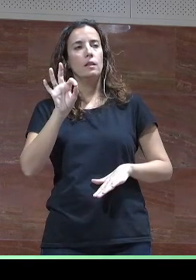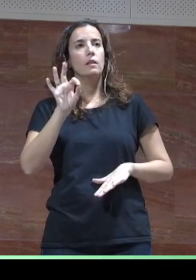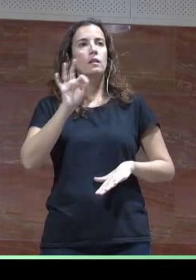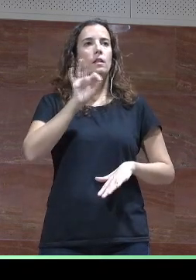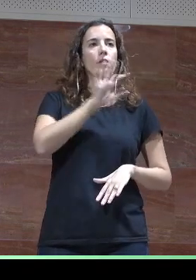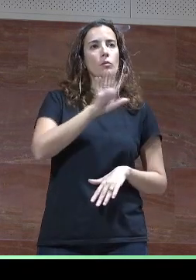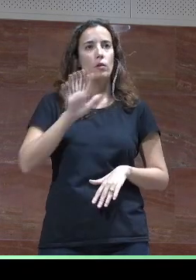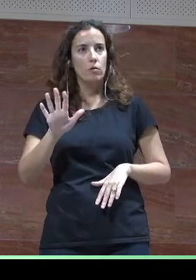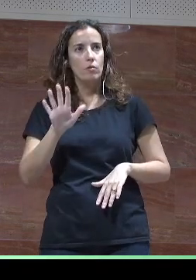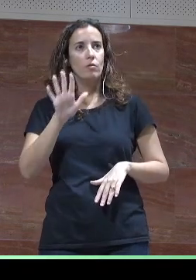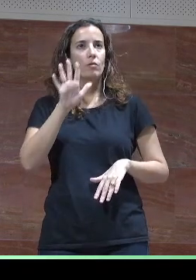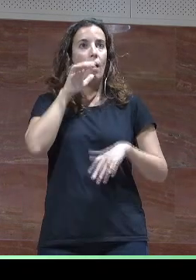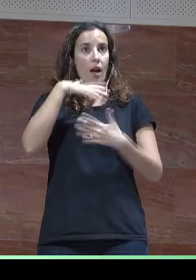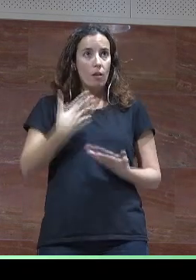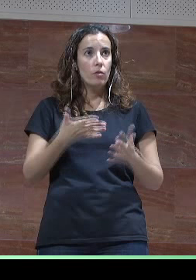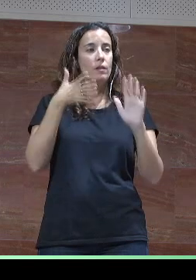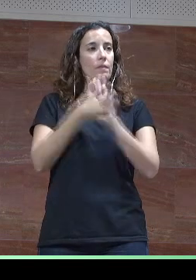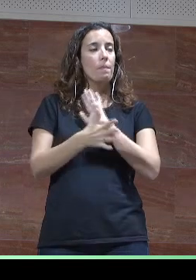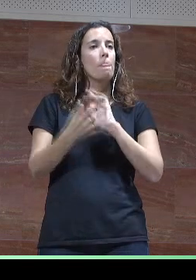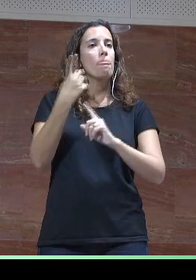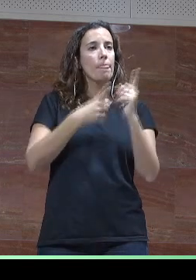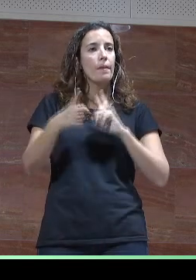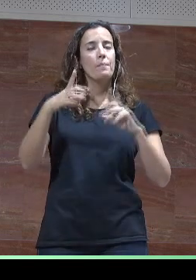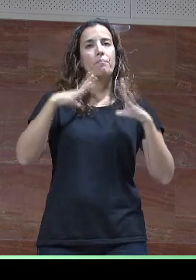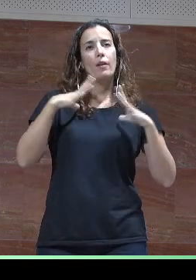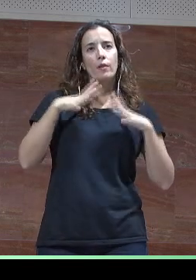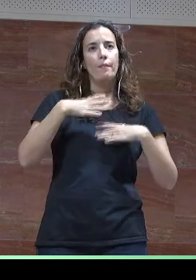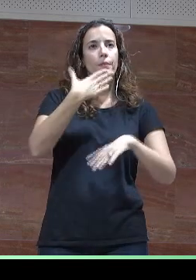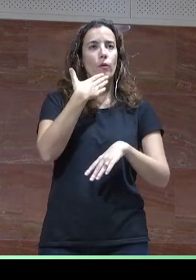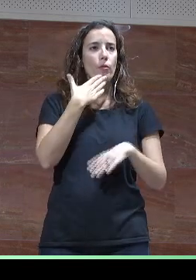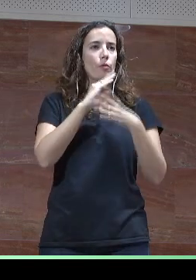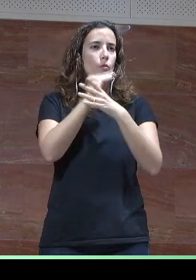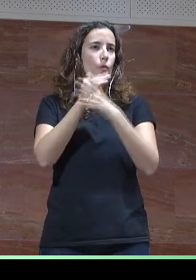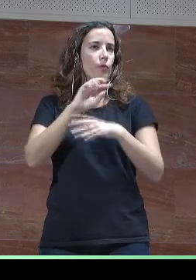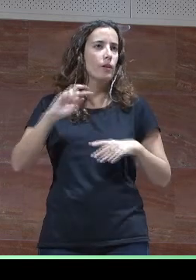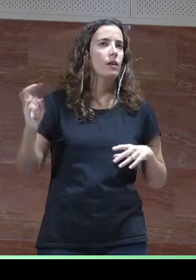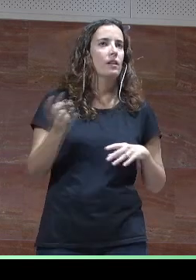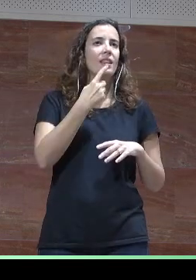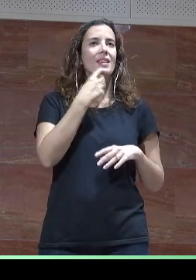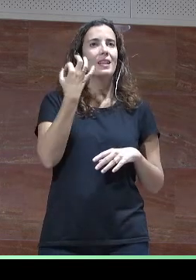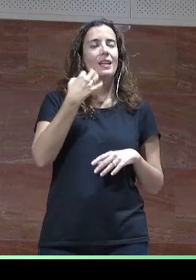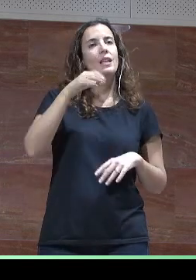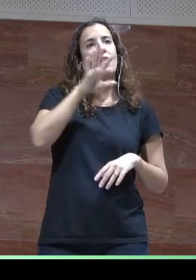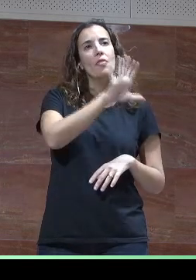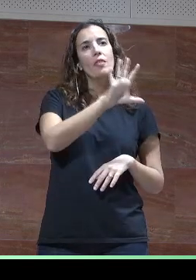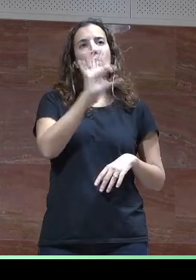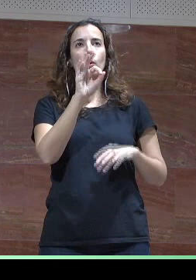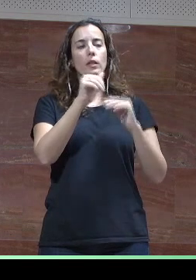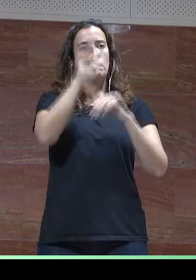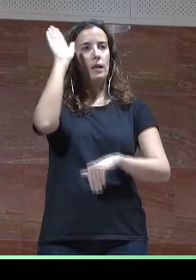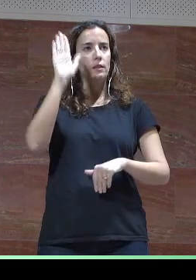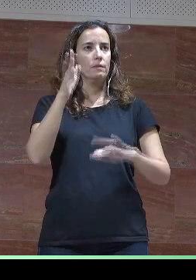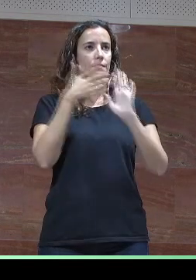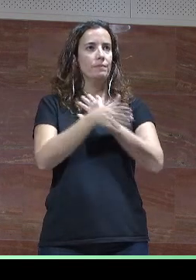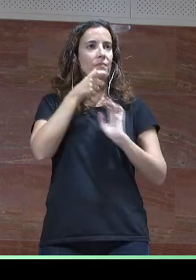55, y ahora ya te encuentras muchos planteamientos vacacionales, de ocio, de productos, que te dicen 50 y más. Es decir,